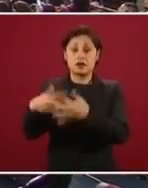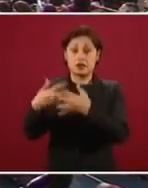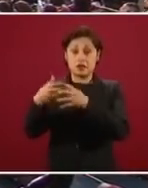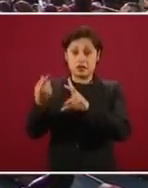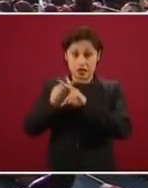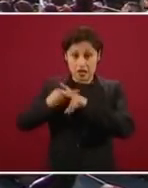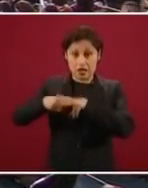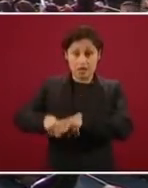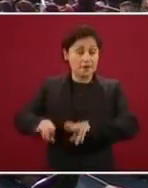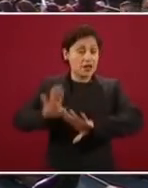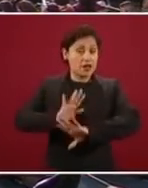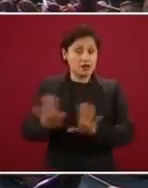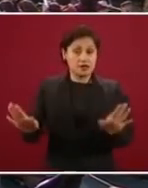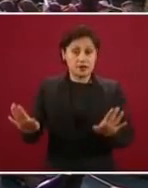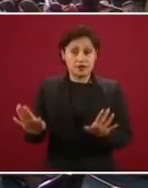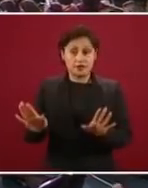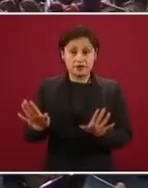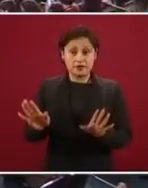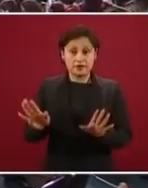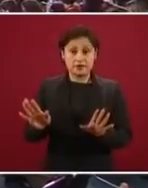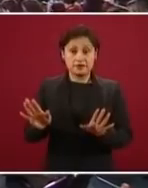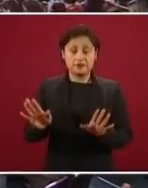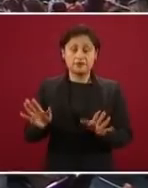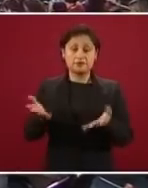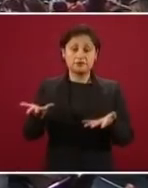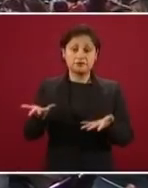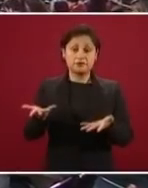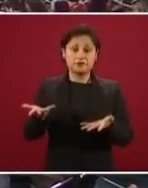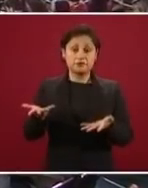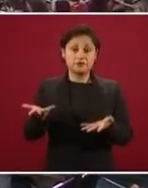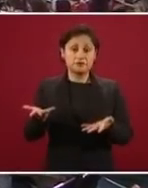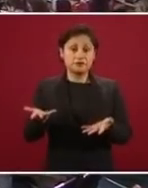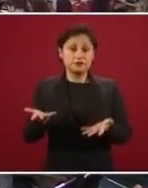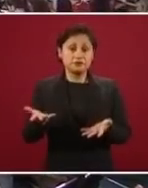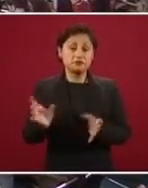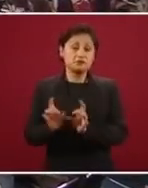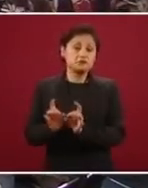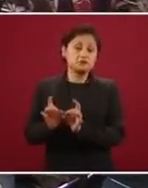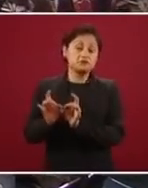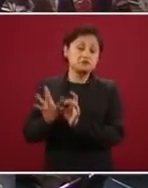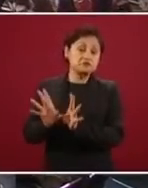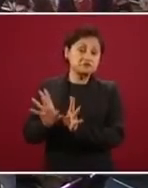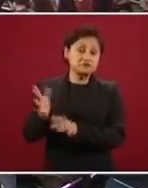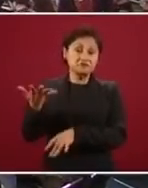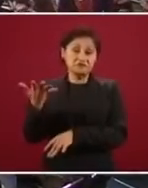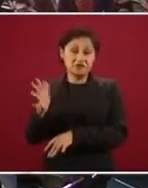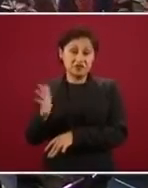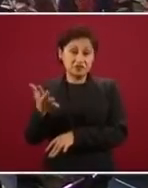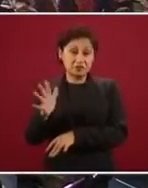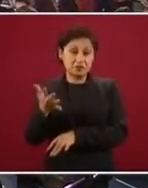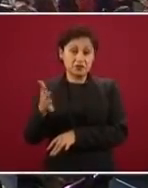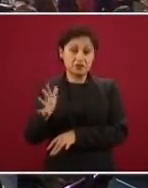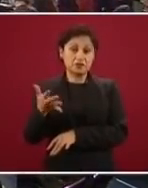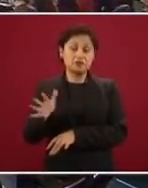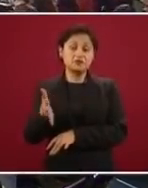en el caso de que se echara a andar equivale a alumbrar